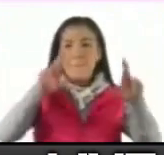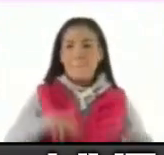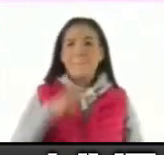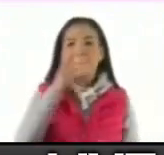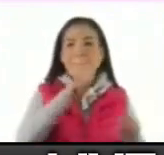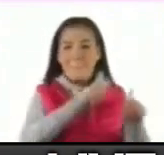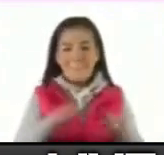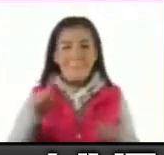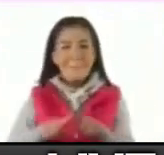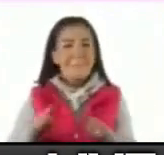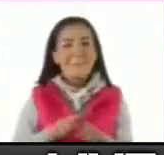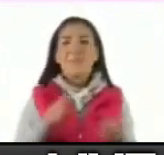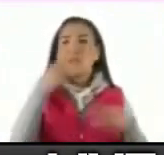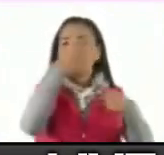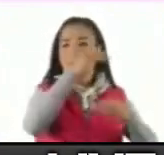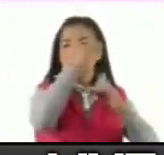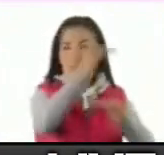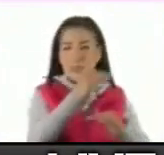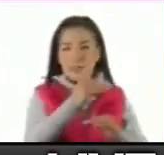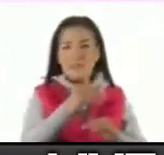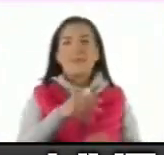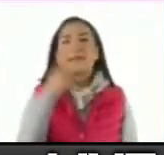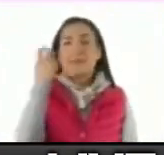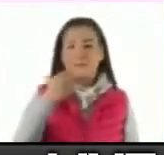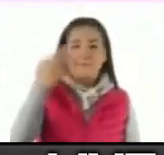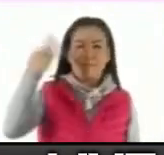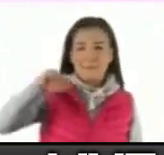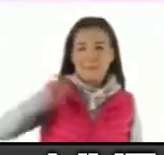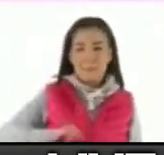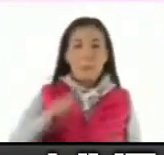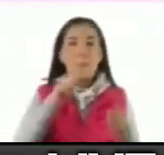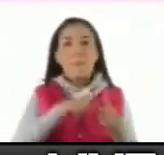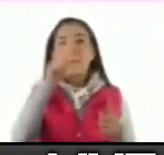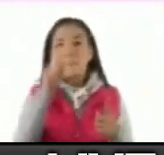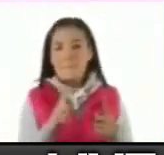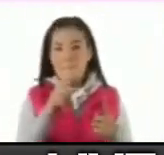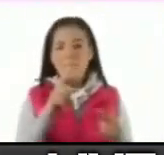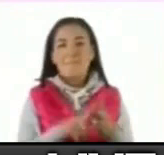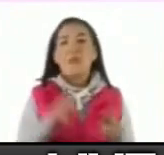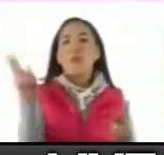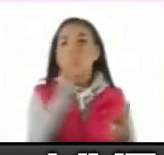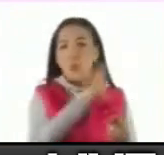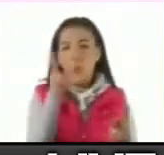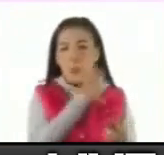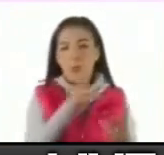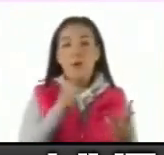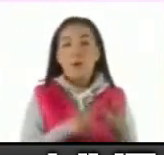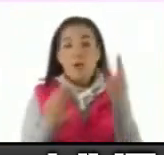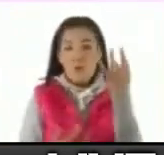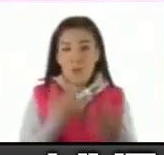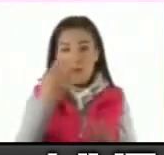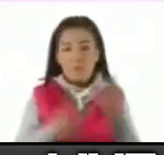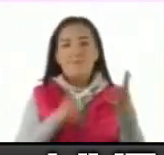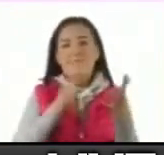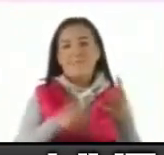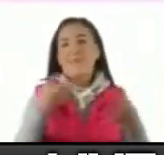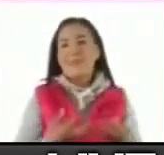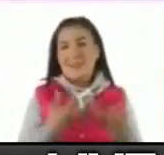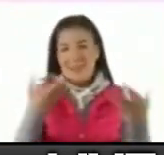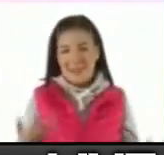elementos básicos, así llamados en ese entonces: agua, aire, fuego y